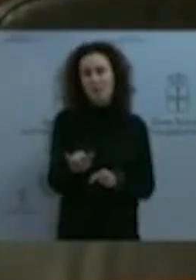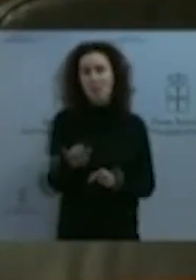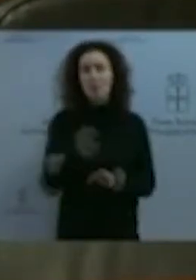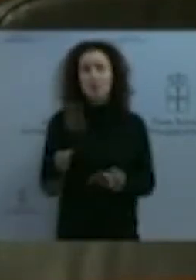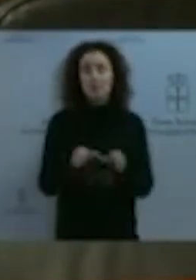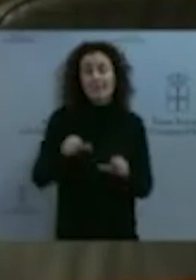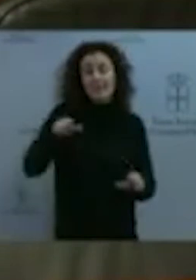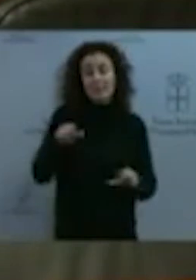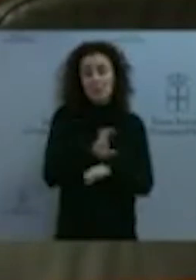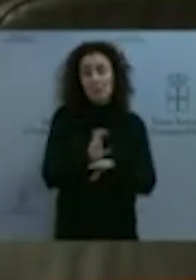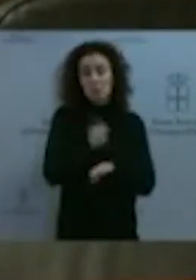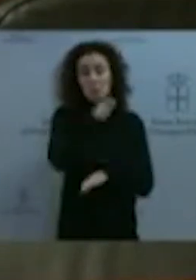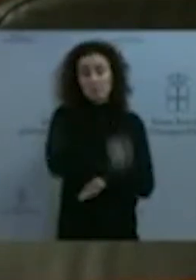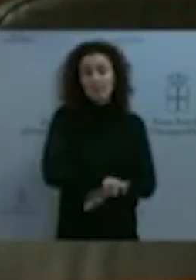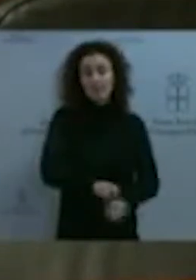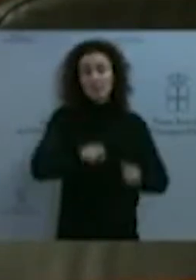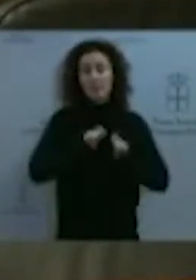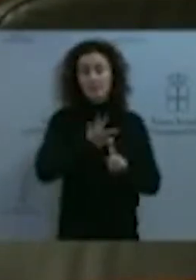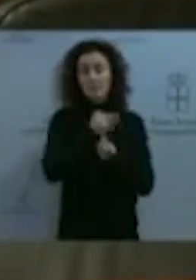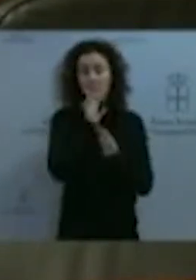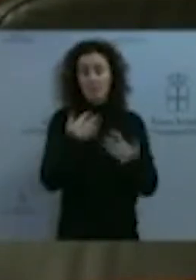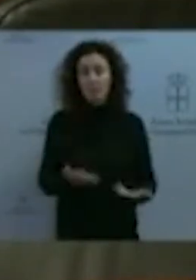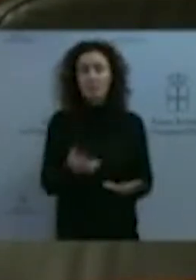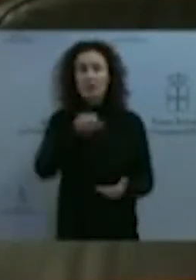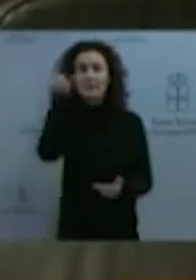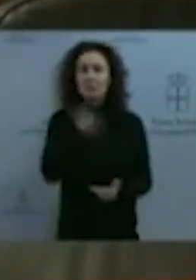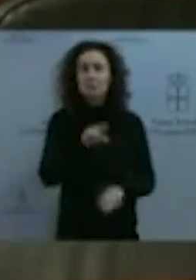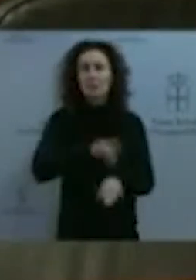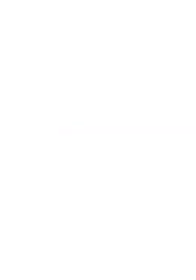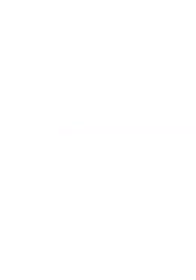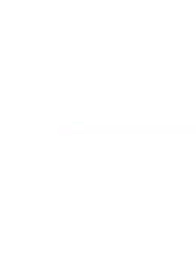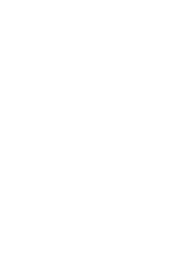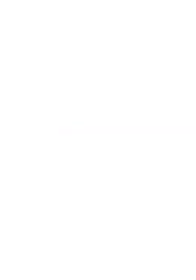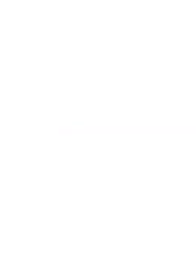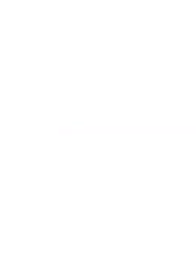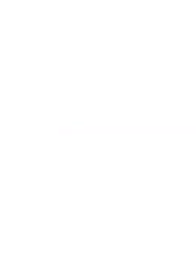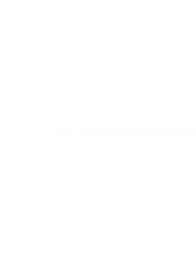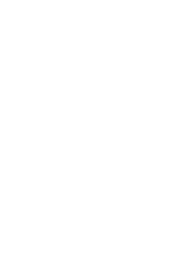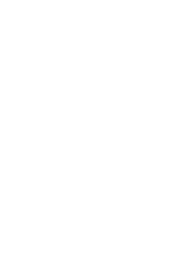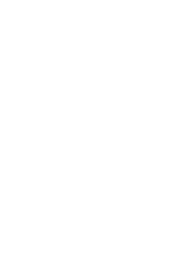especialistas. Escuche a los médicos y no lo haga por nosotros, sino por el futuro de Asturias.